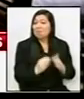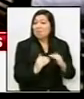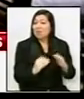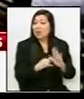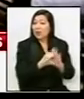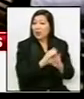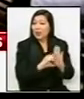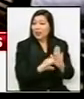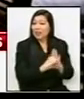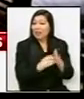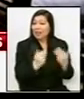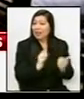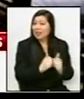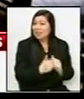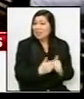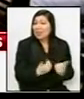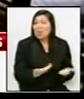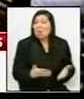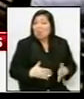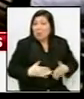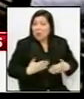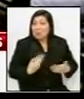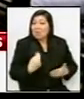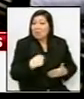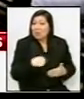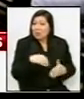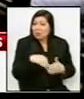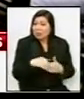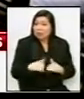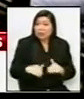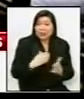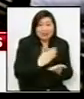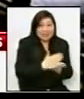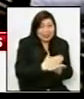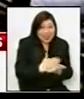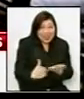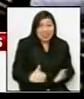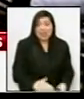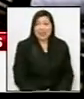la Constitución, ya los removió, ¿podemos nosotros votar por una destitución?